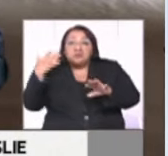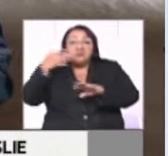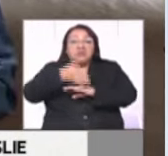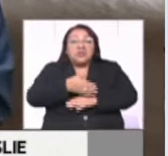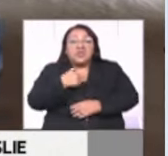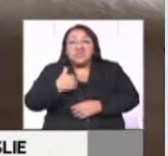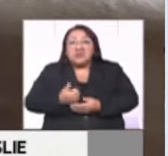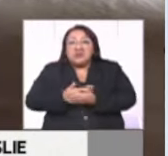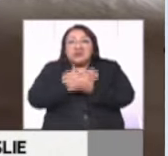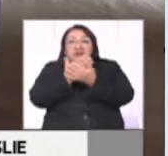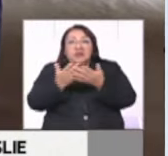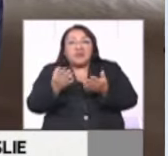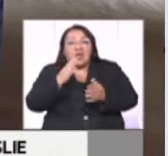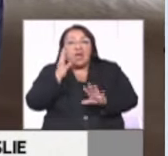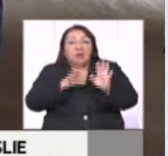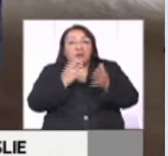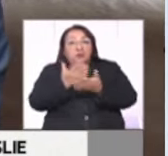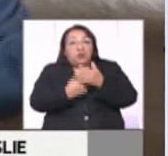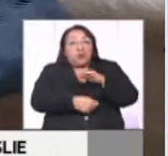señora,